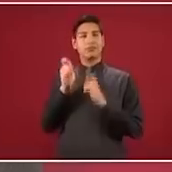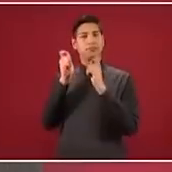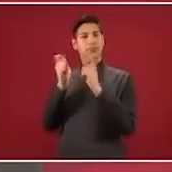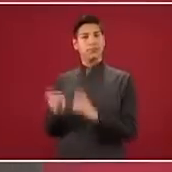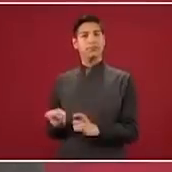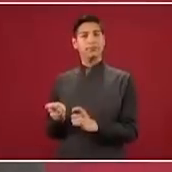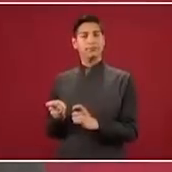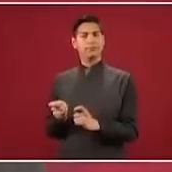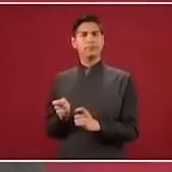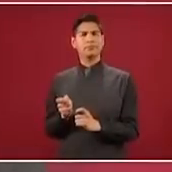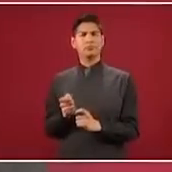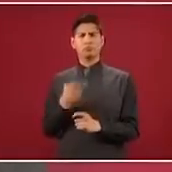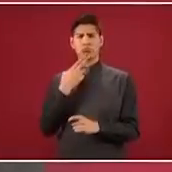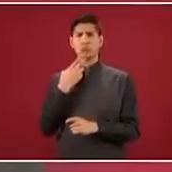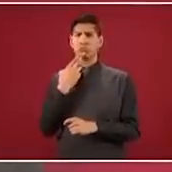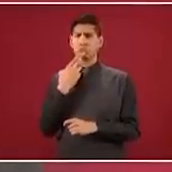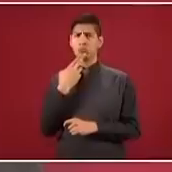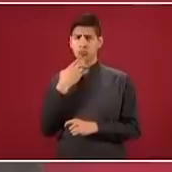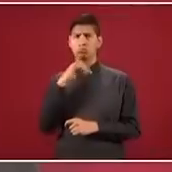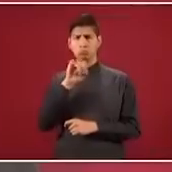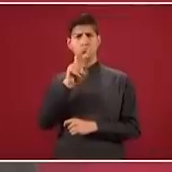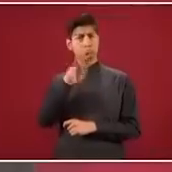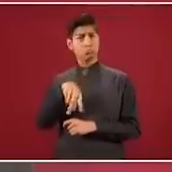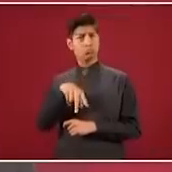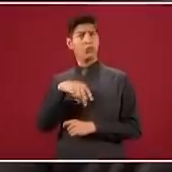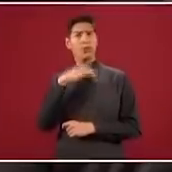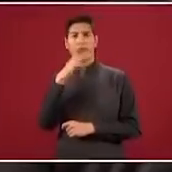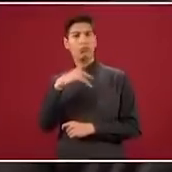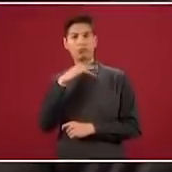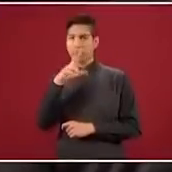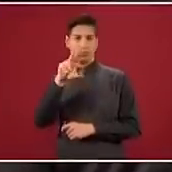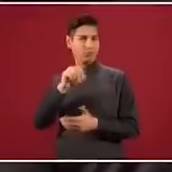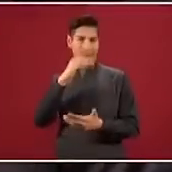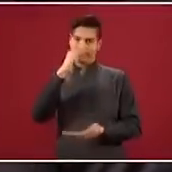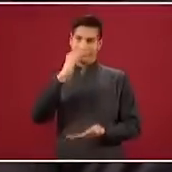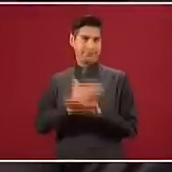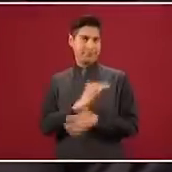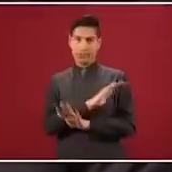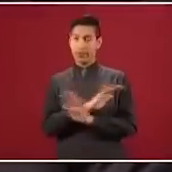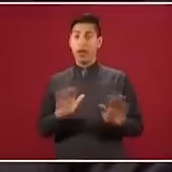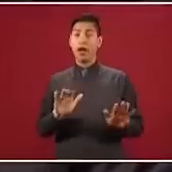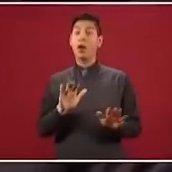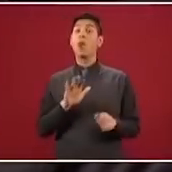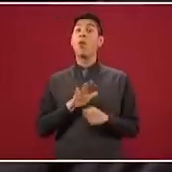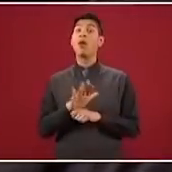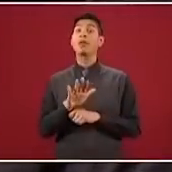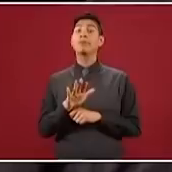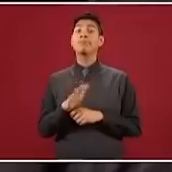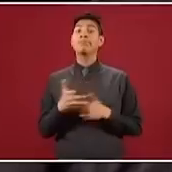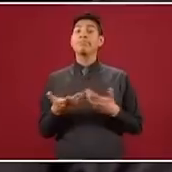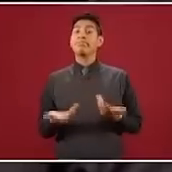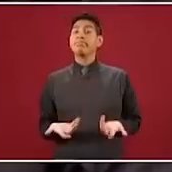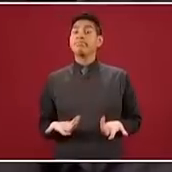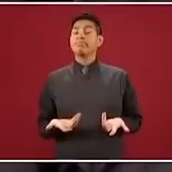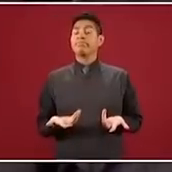La utilidad de no permitir la corrupción es lo que